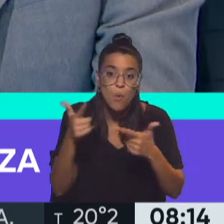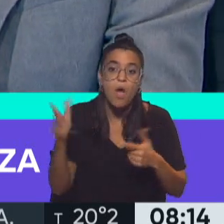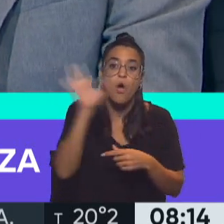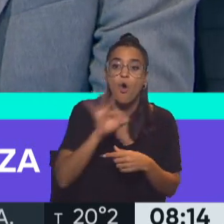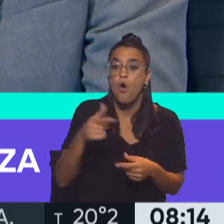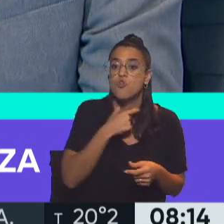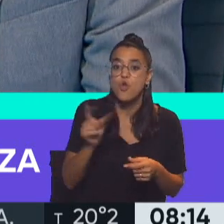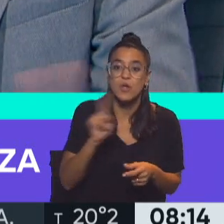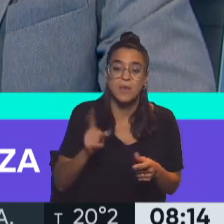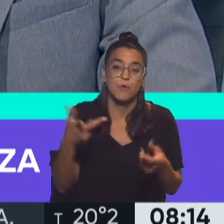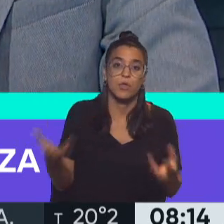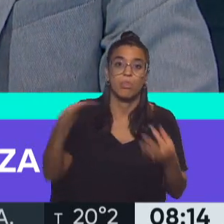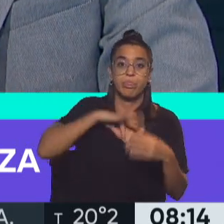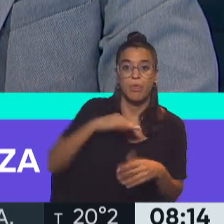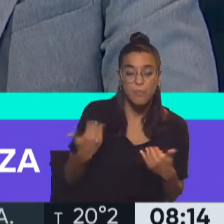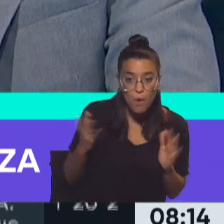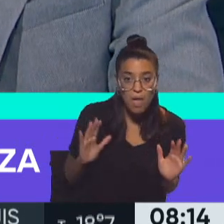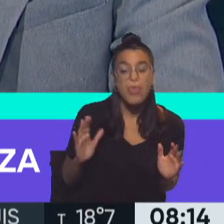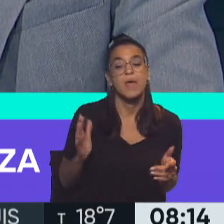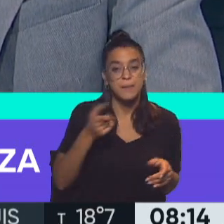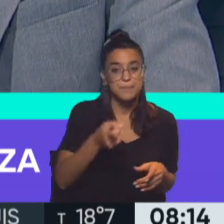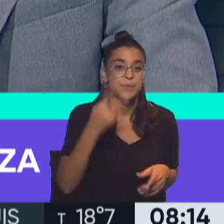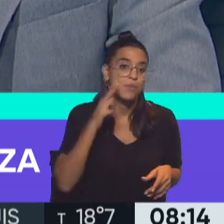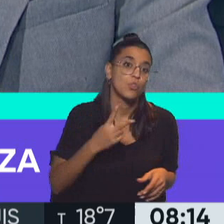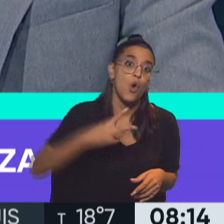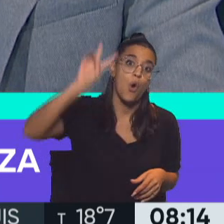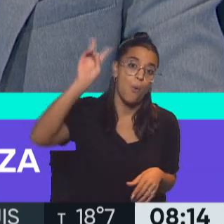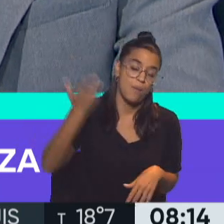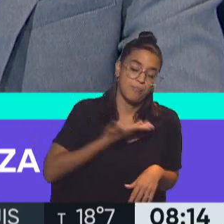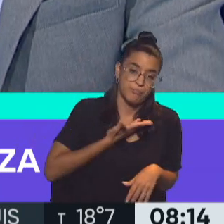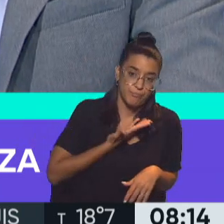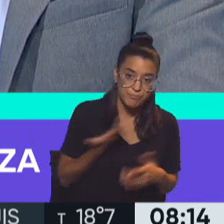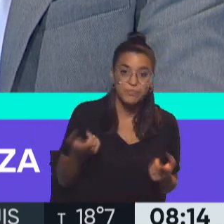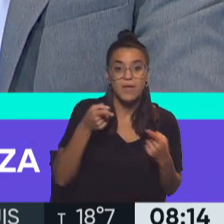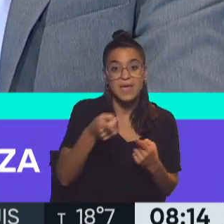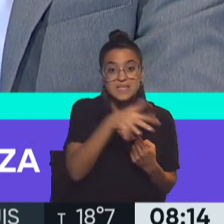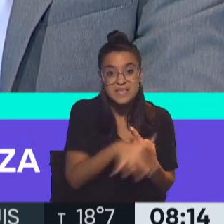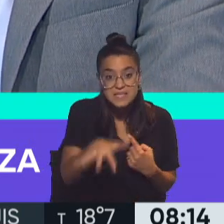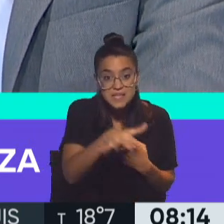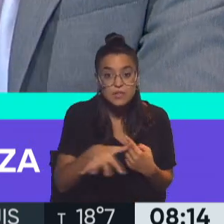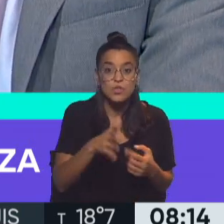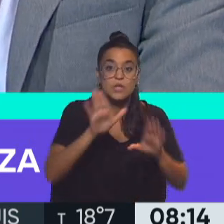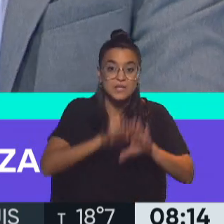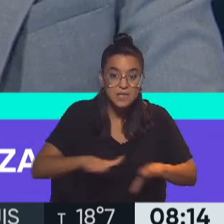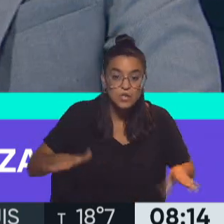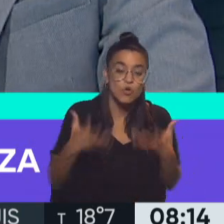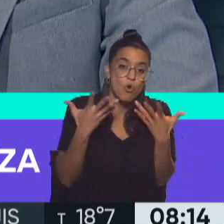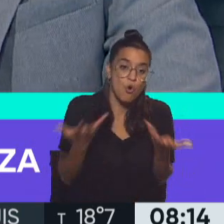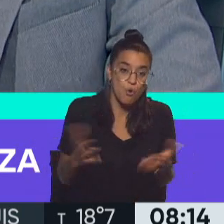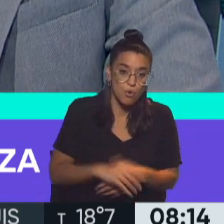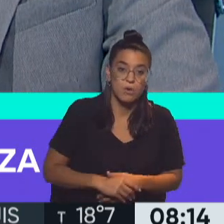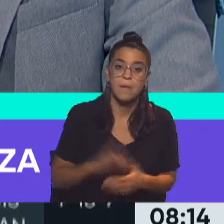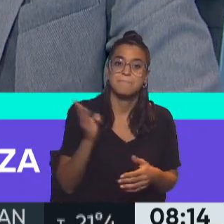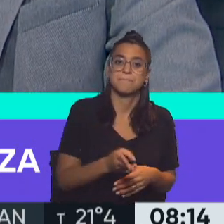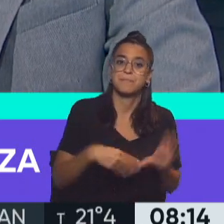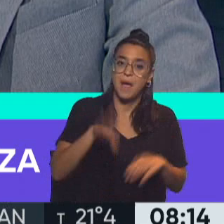quería contagiarse naturalmente. Bueno, se veía doblemente afectado y en ese segmento los niños obviamente son El más impacto donde